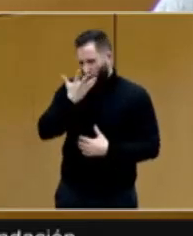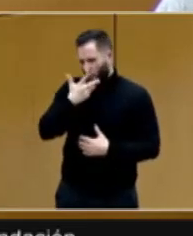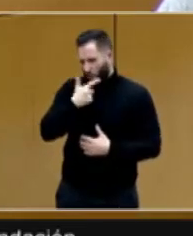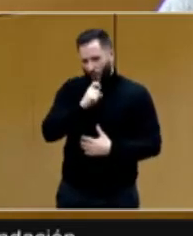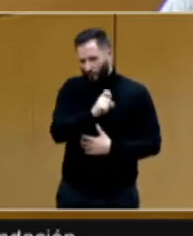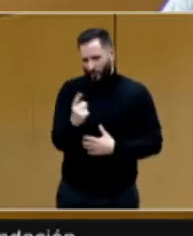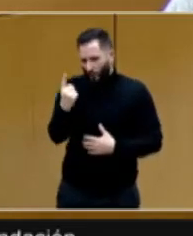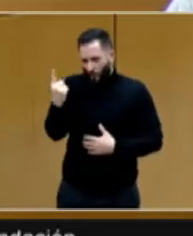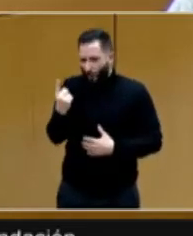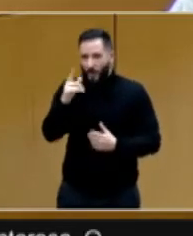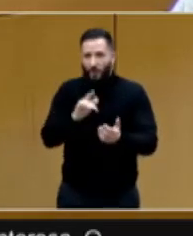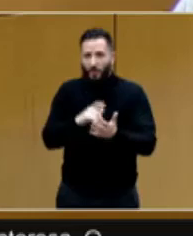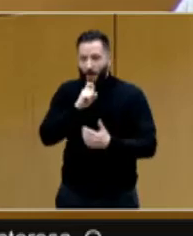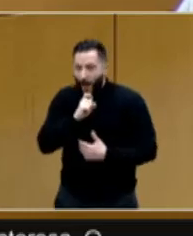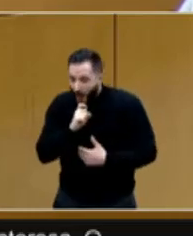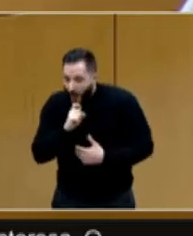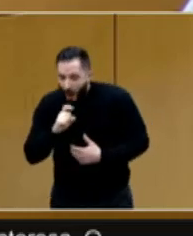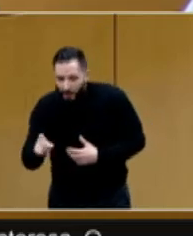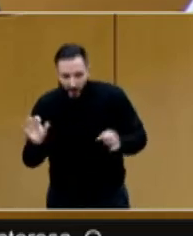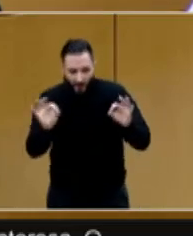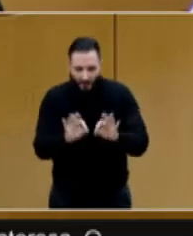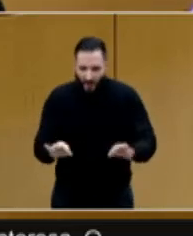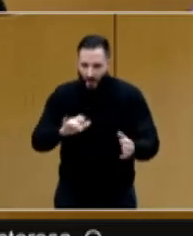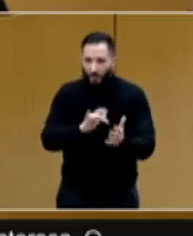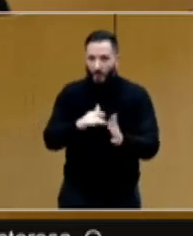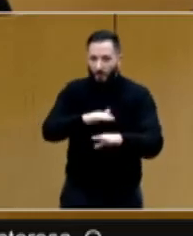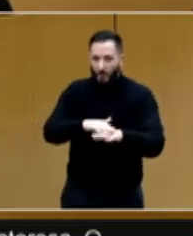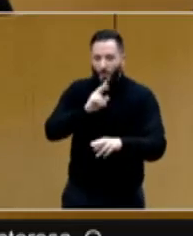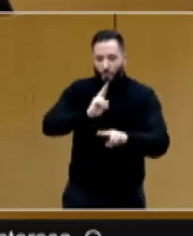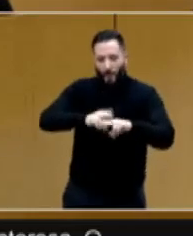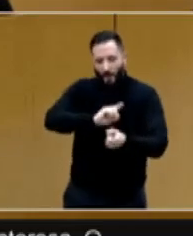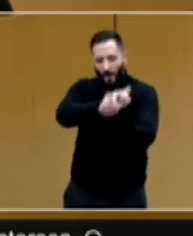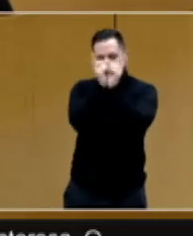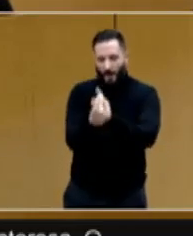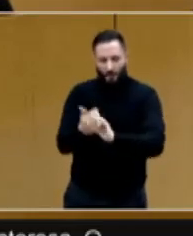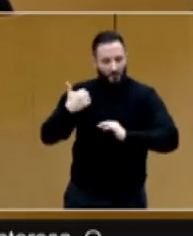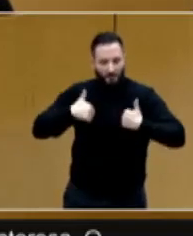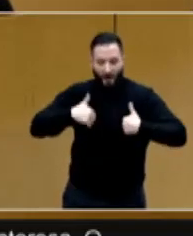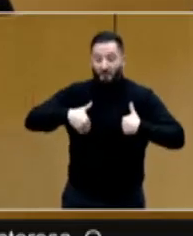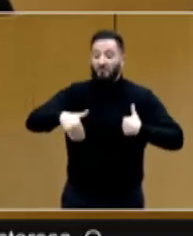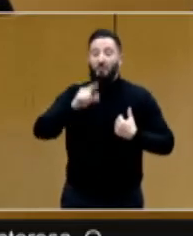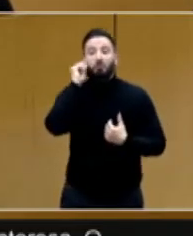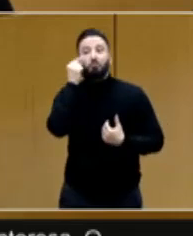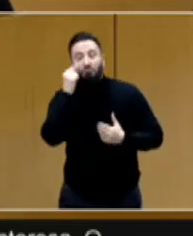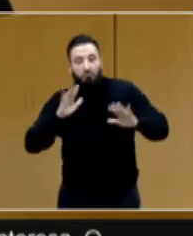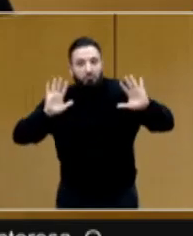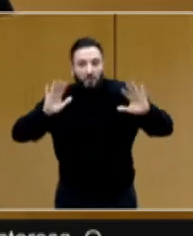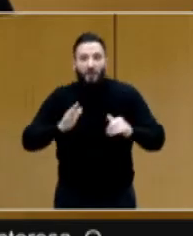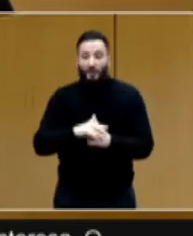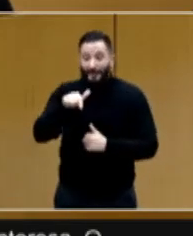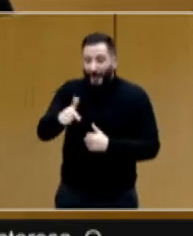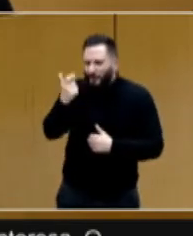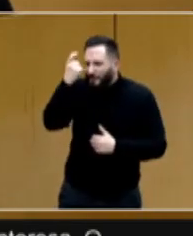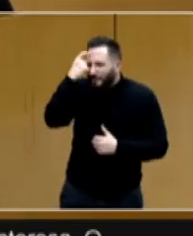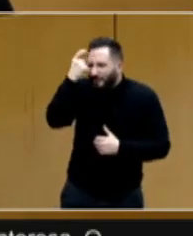les van a decir nada ahora cambian el nombre y ya no son tutelados querían saber eso